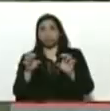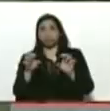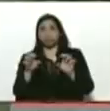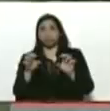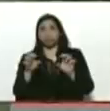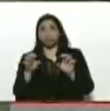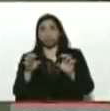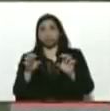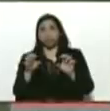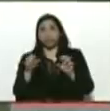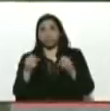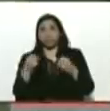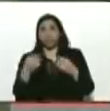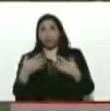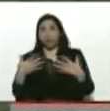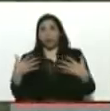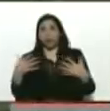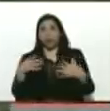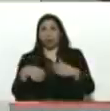Se lo dedican a Raúl, sí.